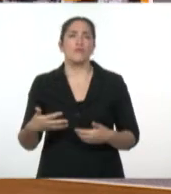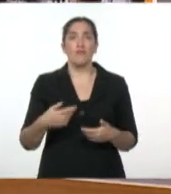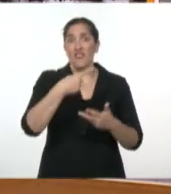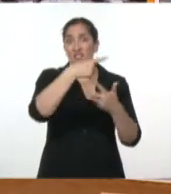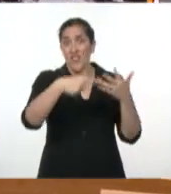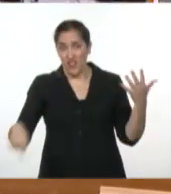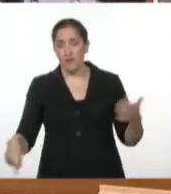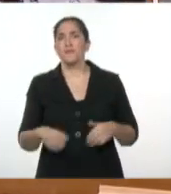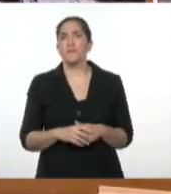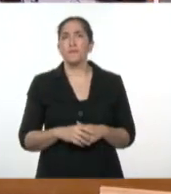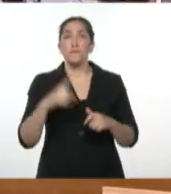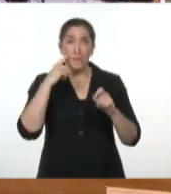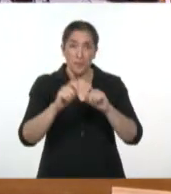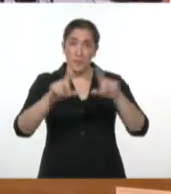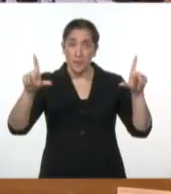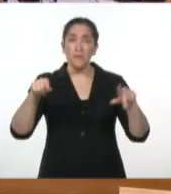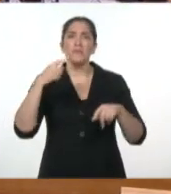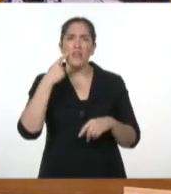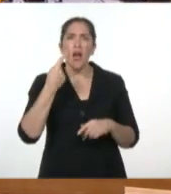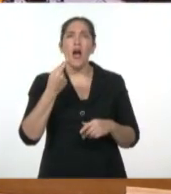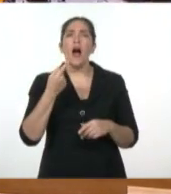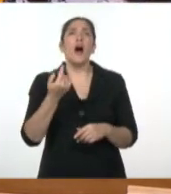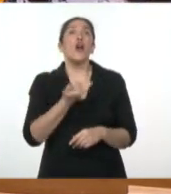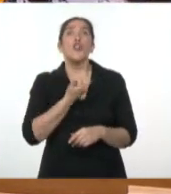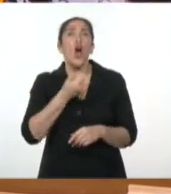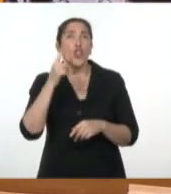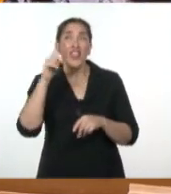si te parece ir al material, la encontramos, lo vuelvo a repetir, en la ley